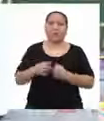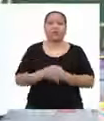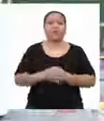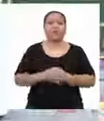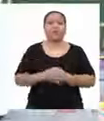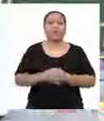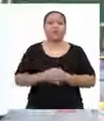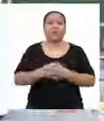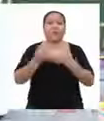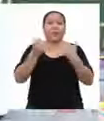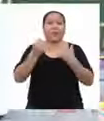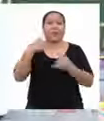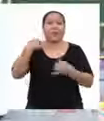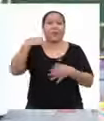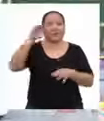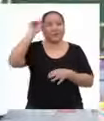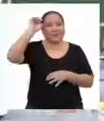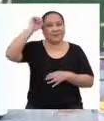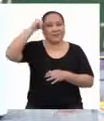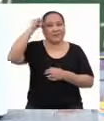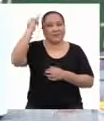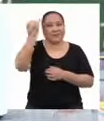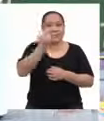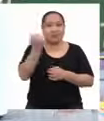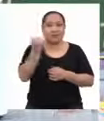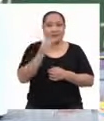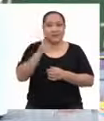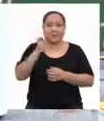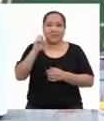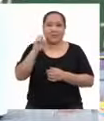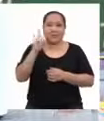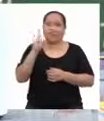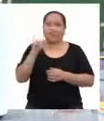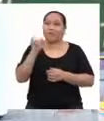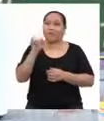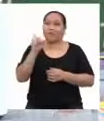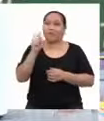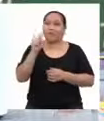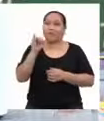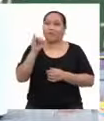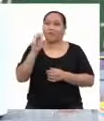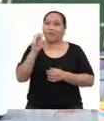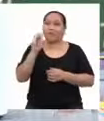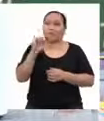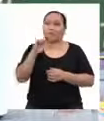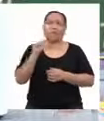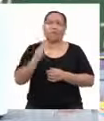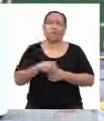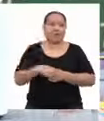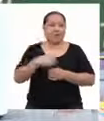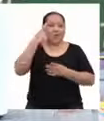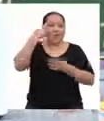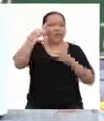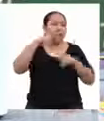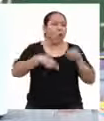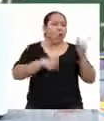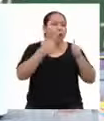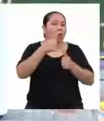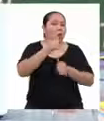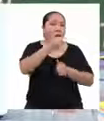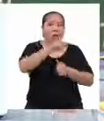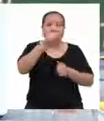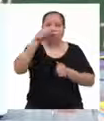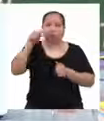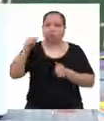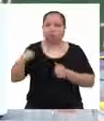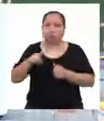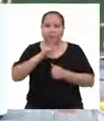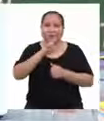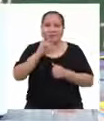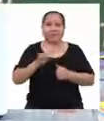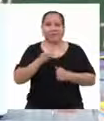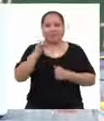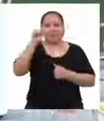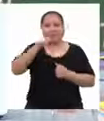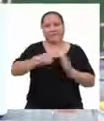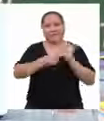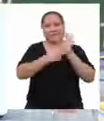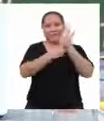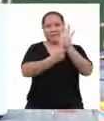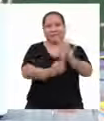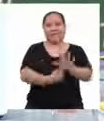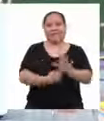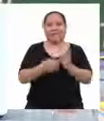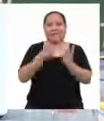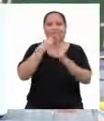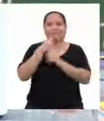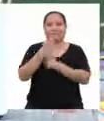Ahora que ya recordamos los gráficos estadísticos, podemos decidir por uno de ellos, pues los emplearemos para presentar